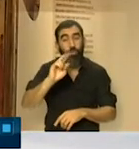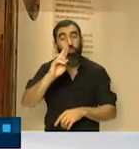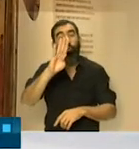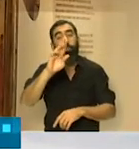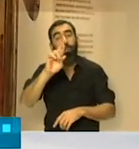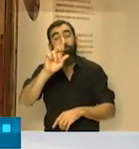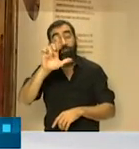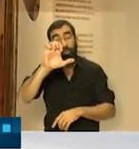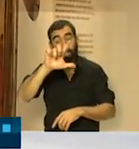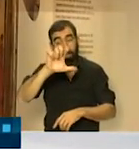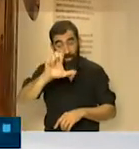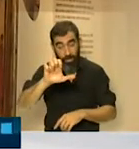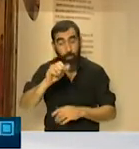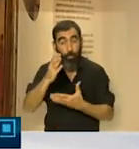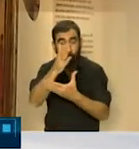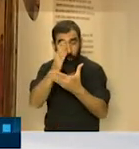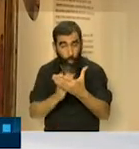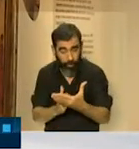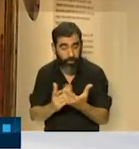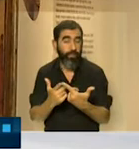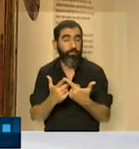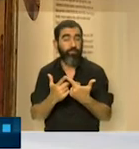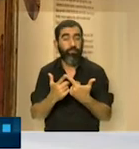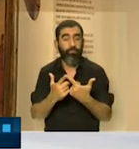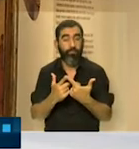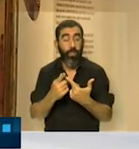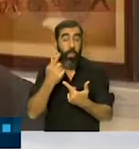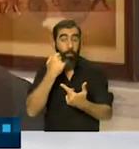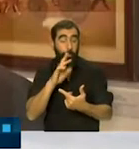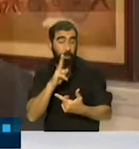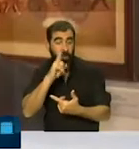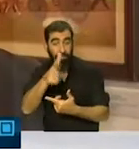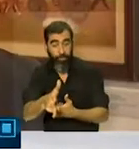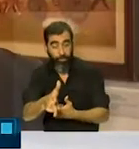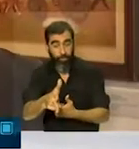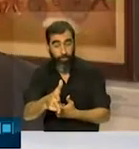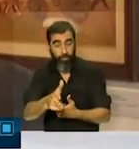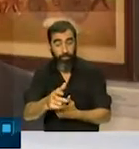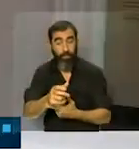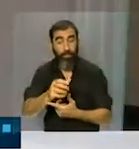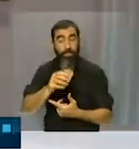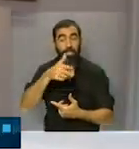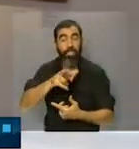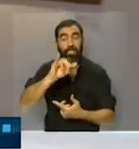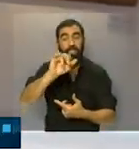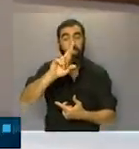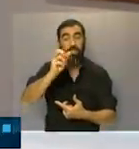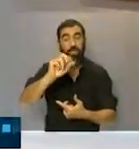poeta, con el padre e hijo Giraldes.